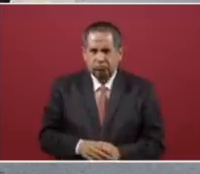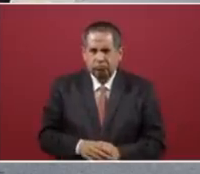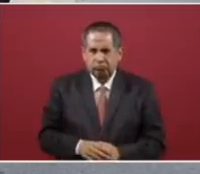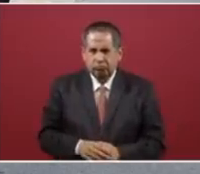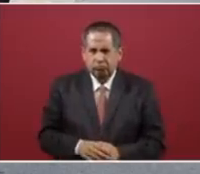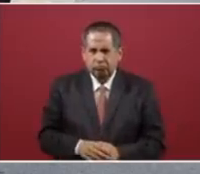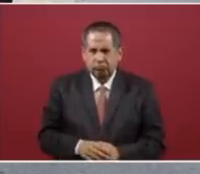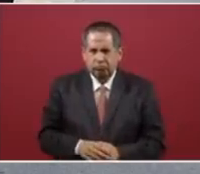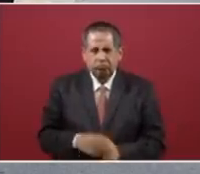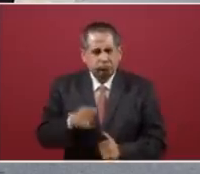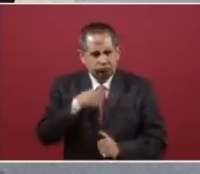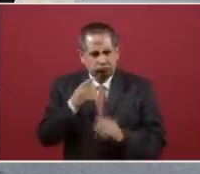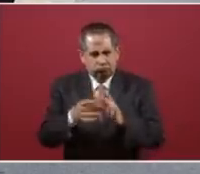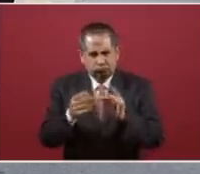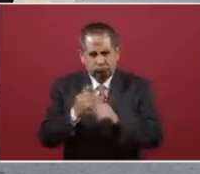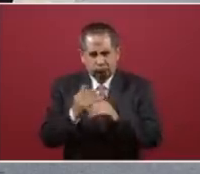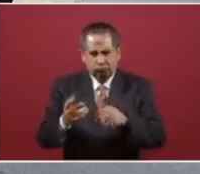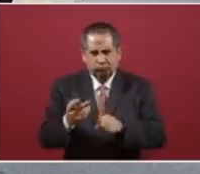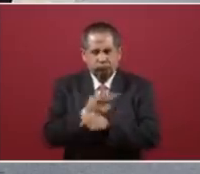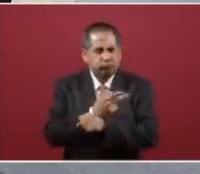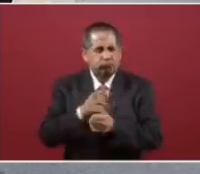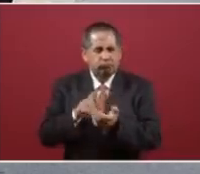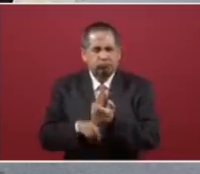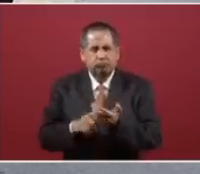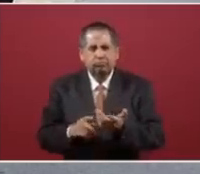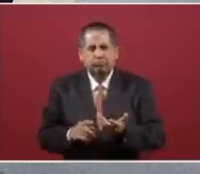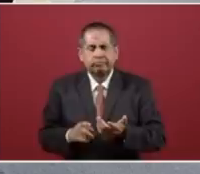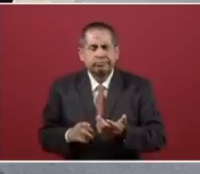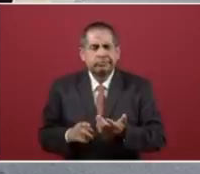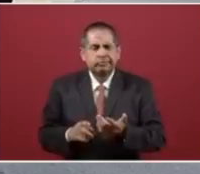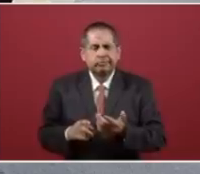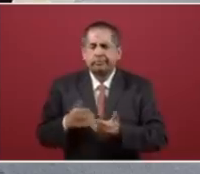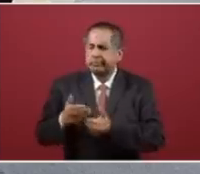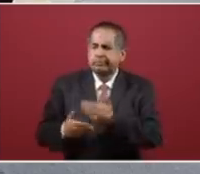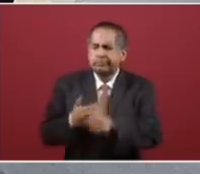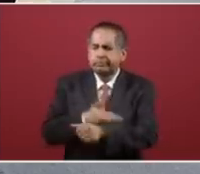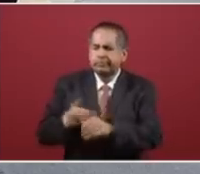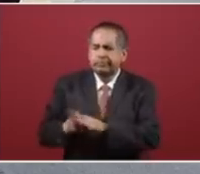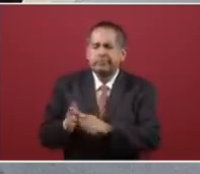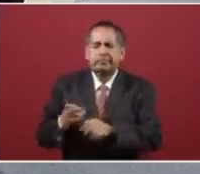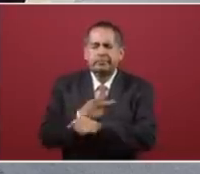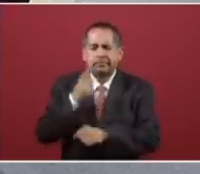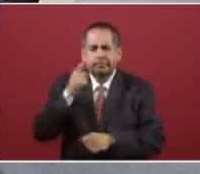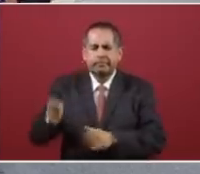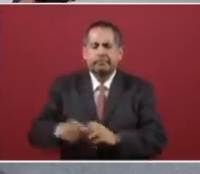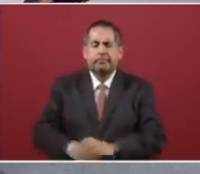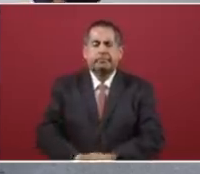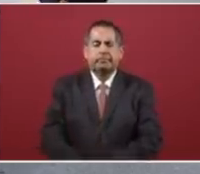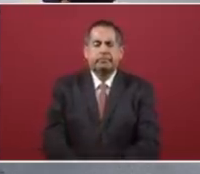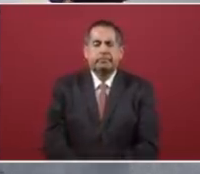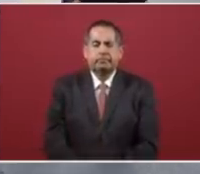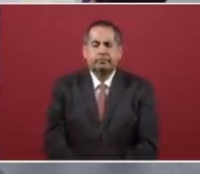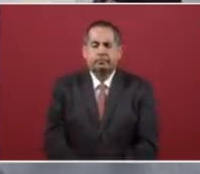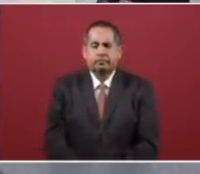les informase como este haga avanzadas las investigaciones